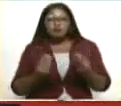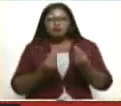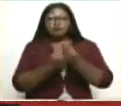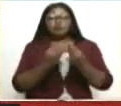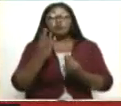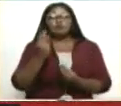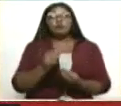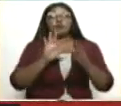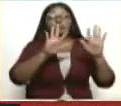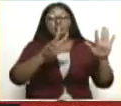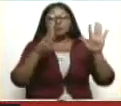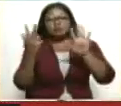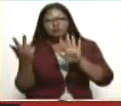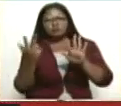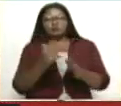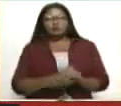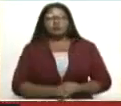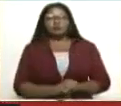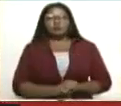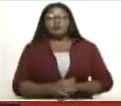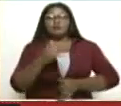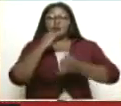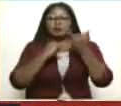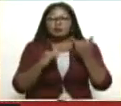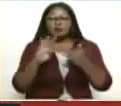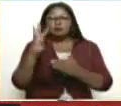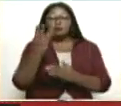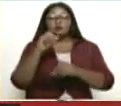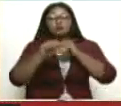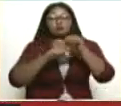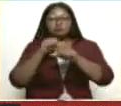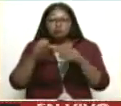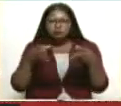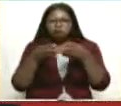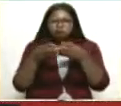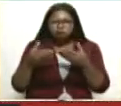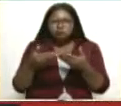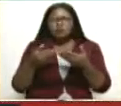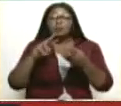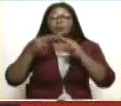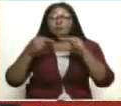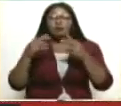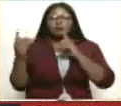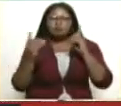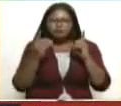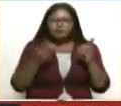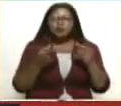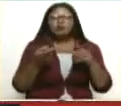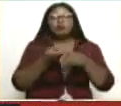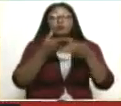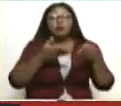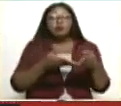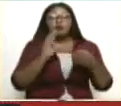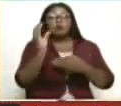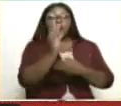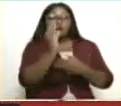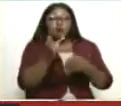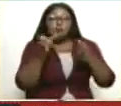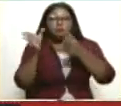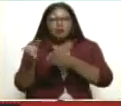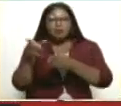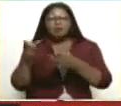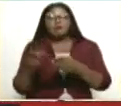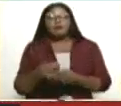número 18 de clausura del cuarto ciclo de diálogos de paz entre el Gobierno de la República de Colombia y